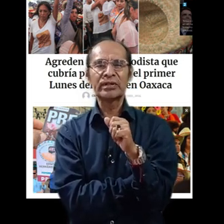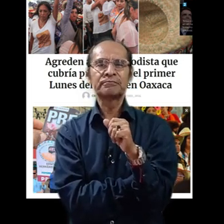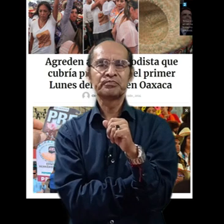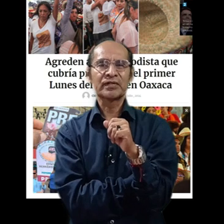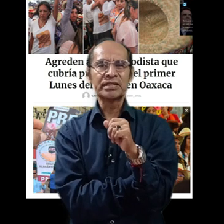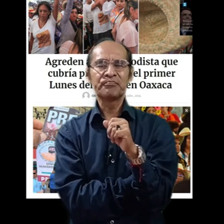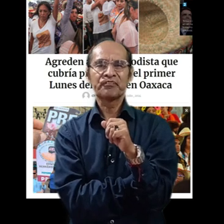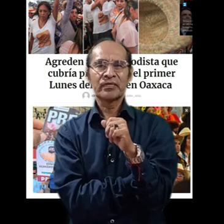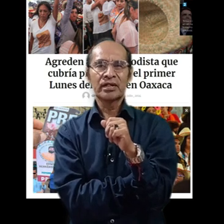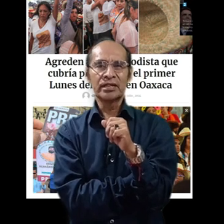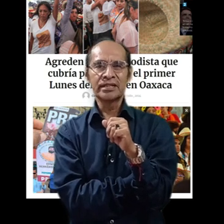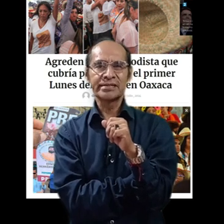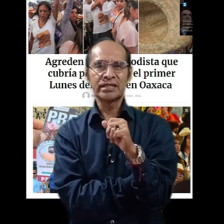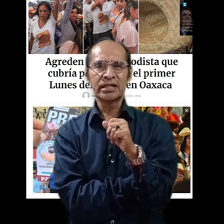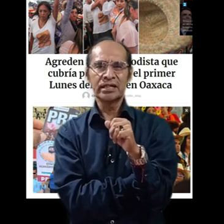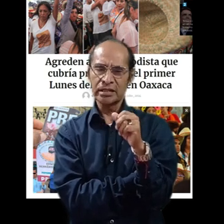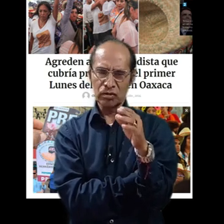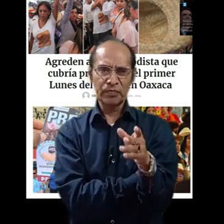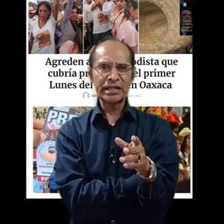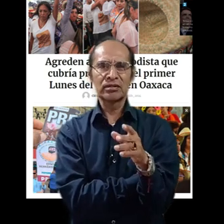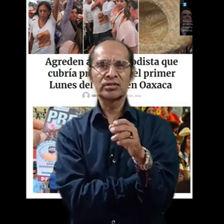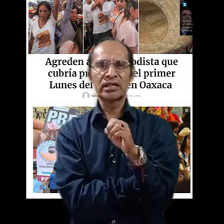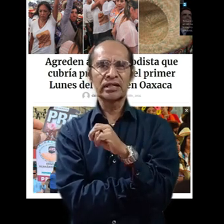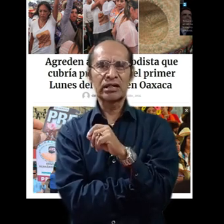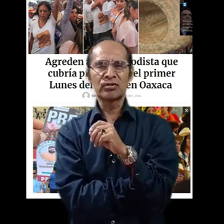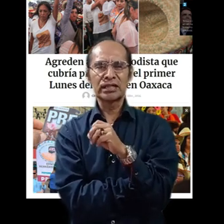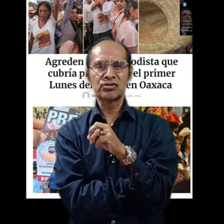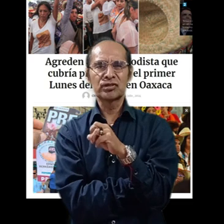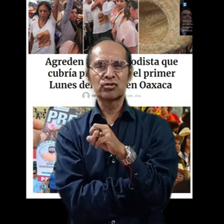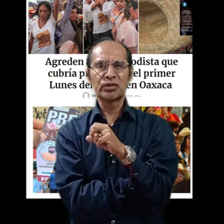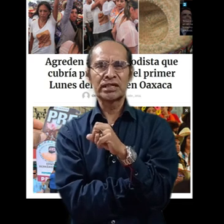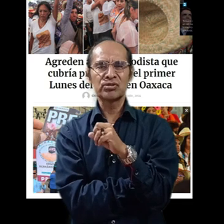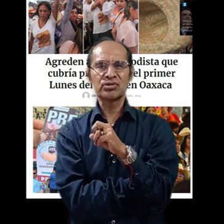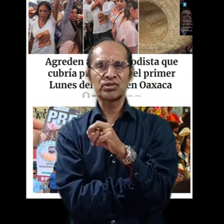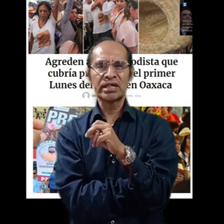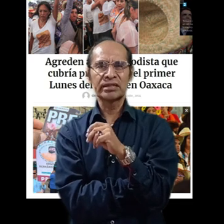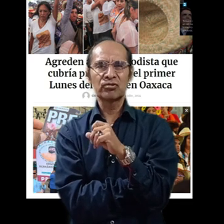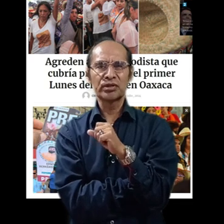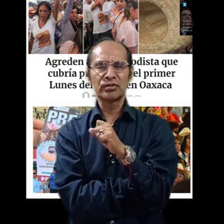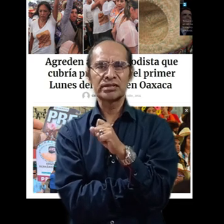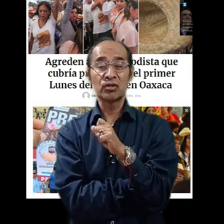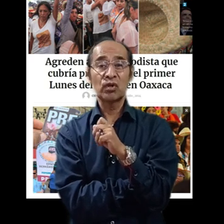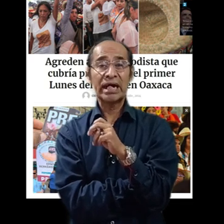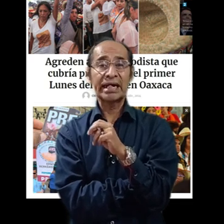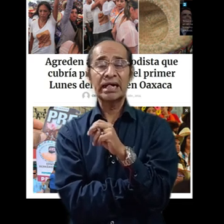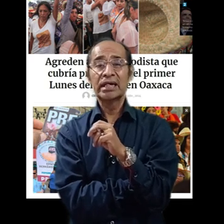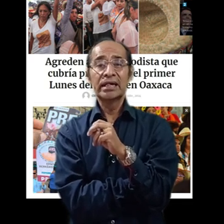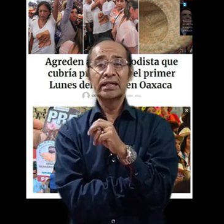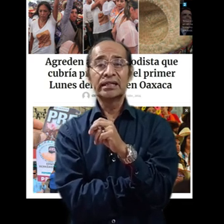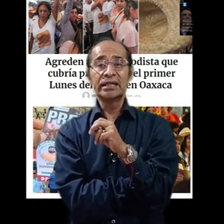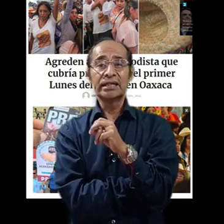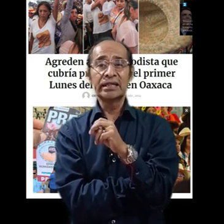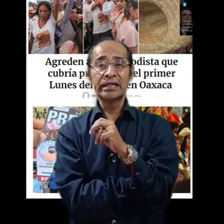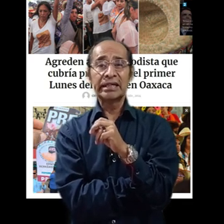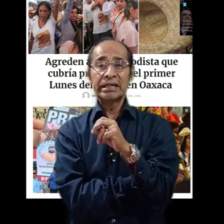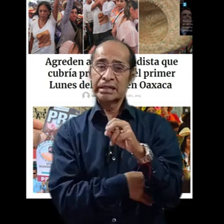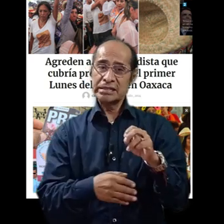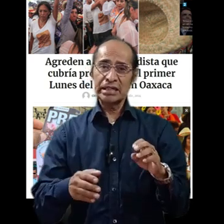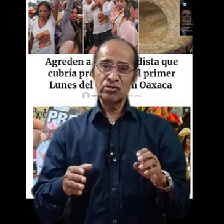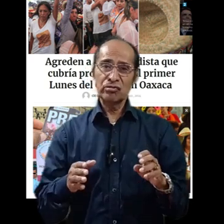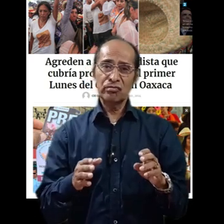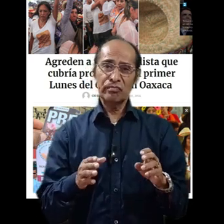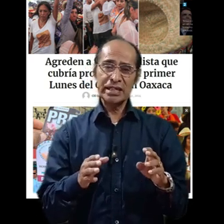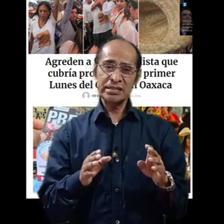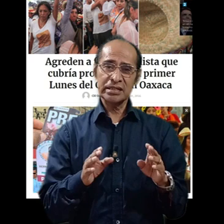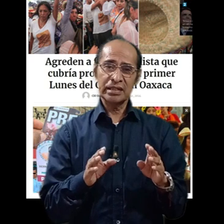Canal 9 sí y este y compañeros de la coordinación de comunicación social del gobierno del estado de Oaxaca de que